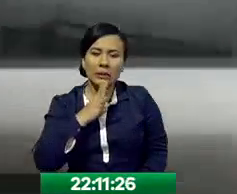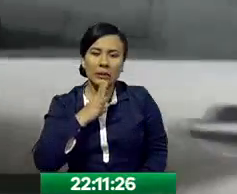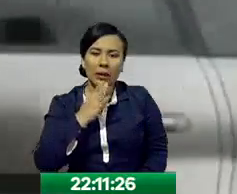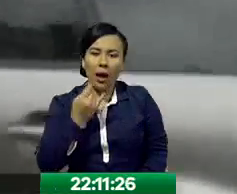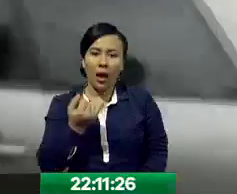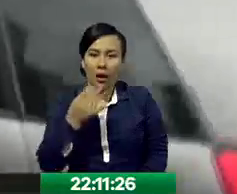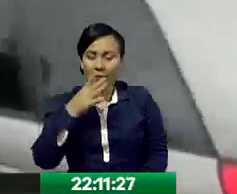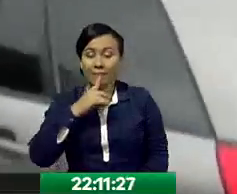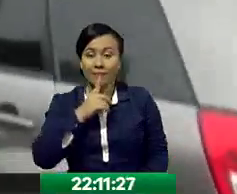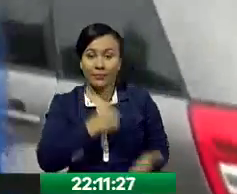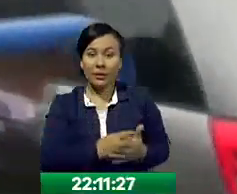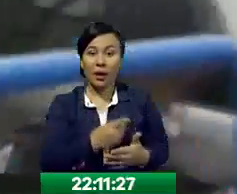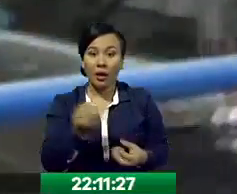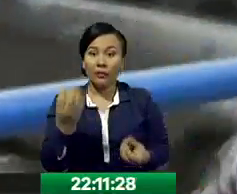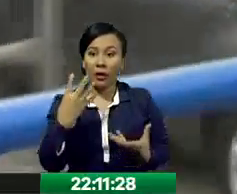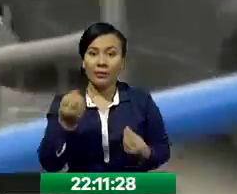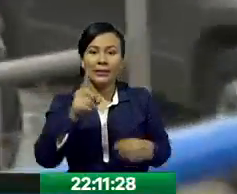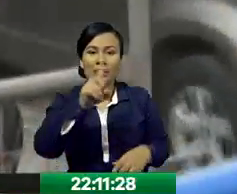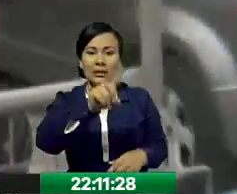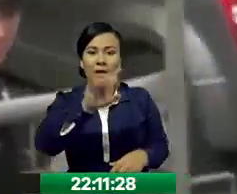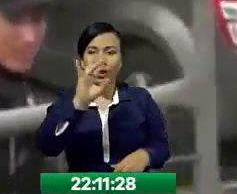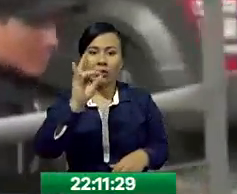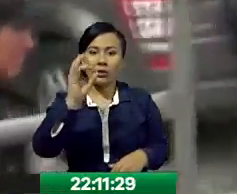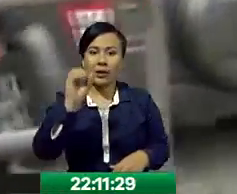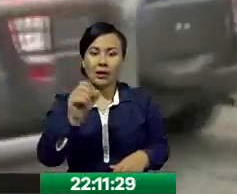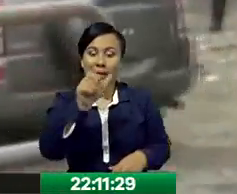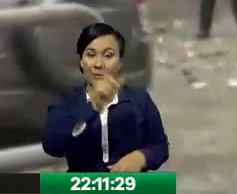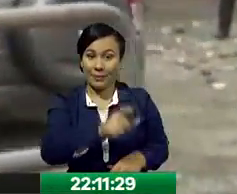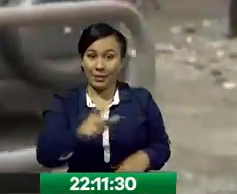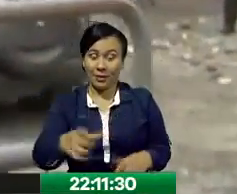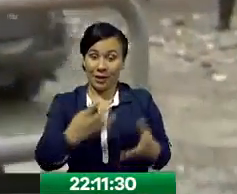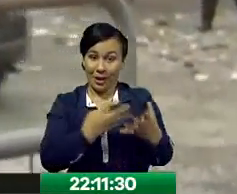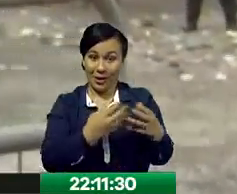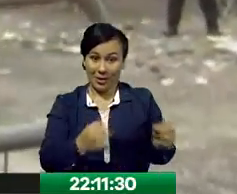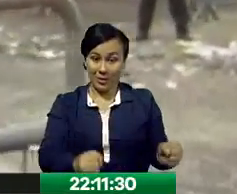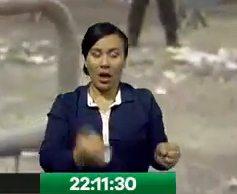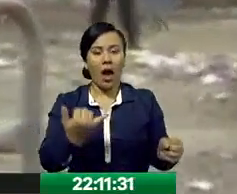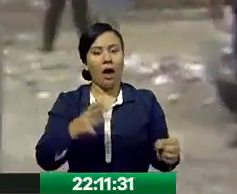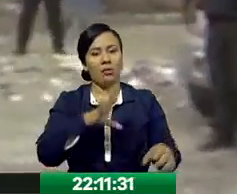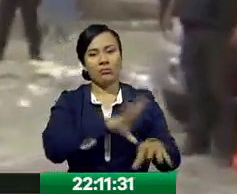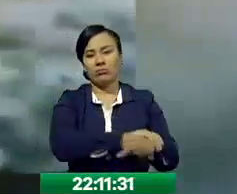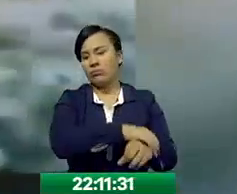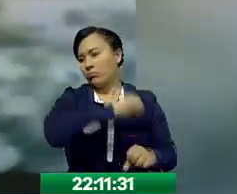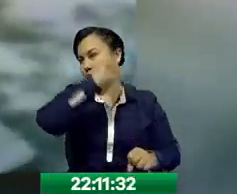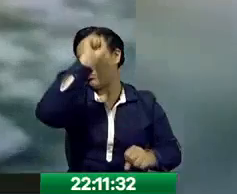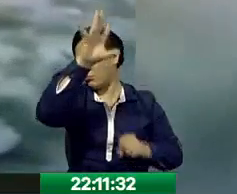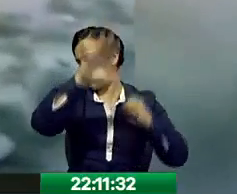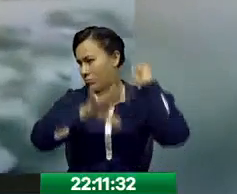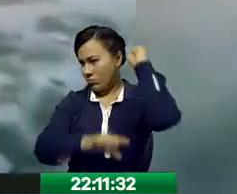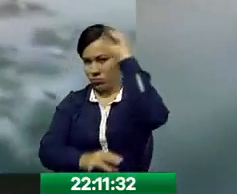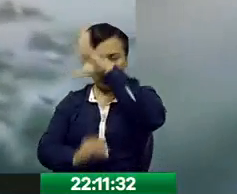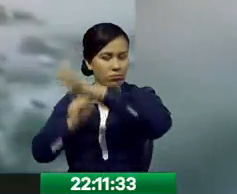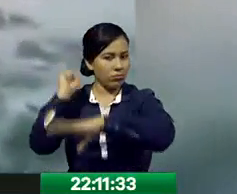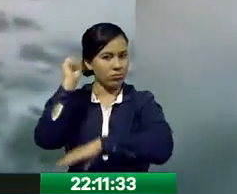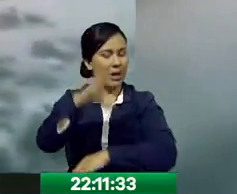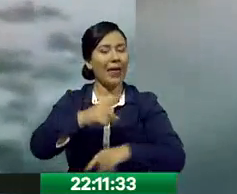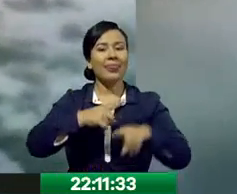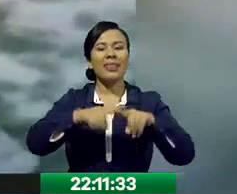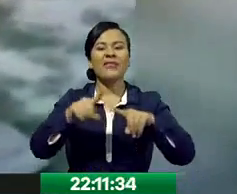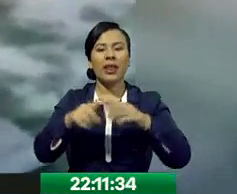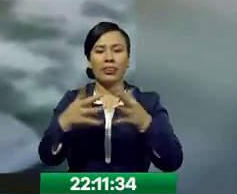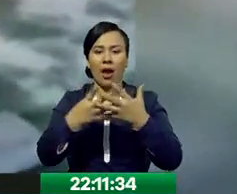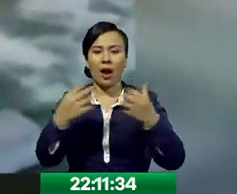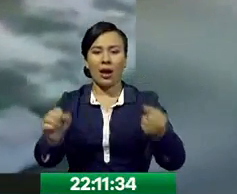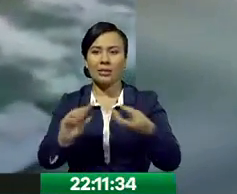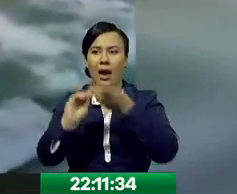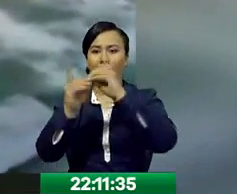Además, confirmaron que más de 170 PPL fueron trasladados a diferentes cárceles del país. La medida obedece a evitar nuevos